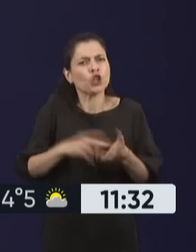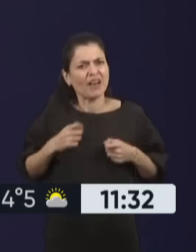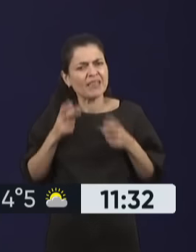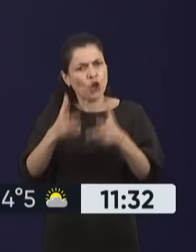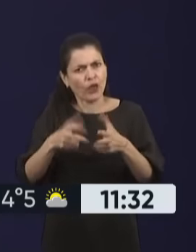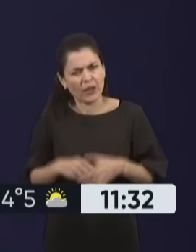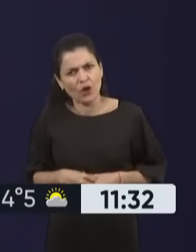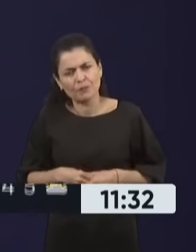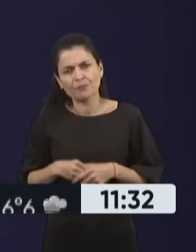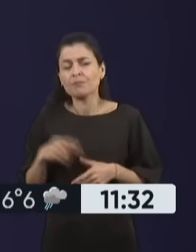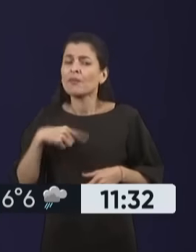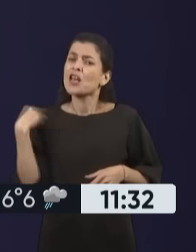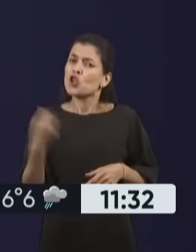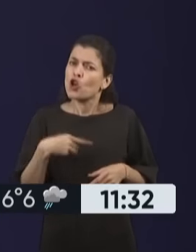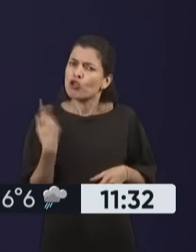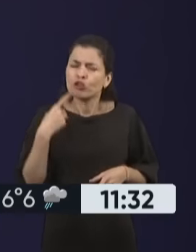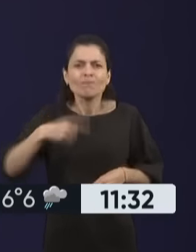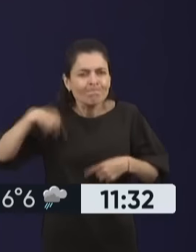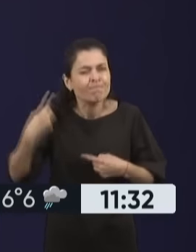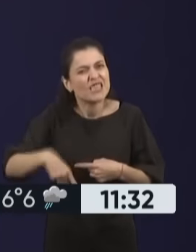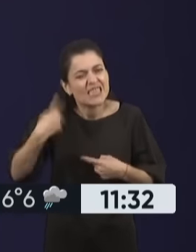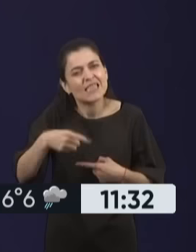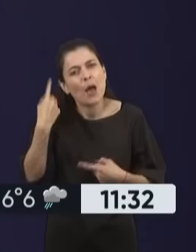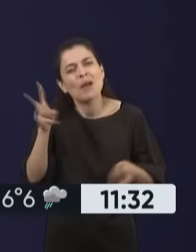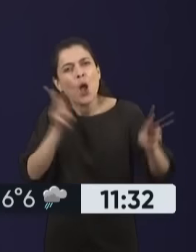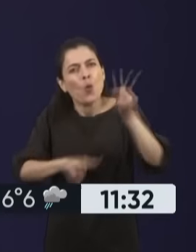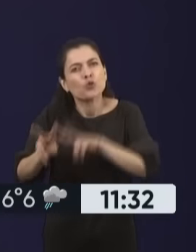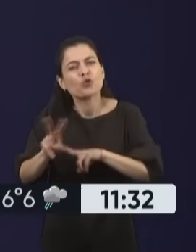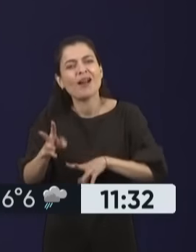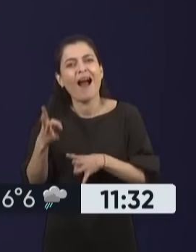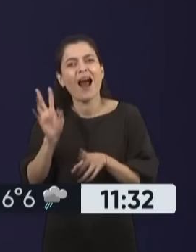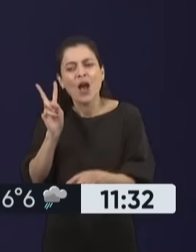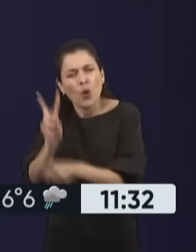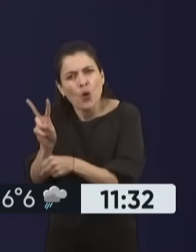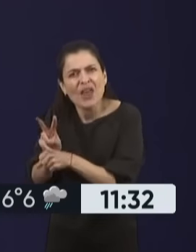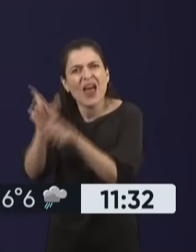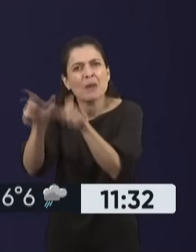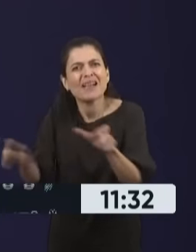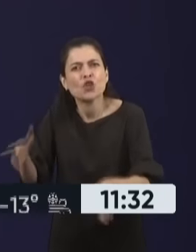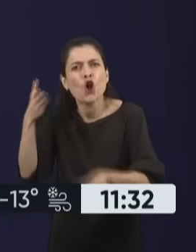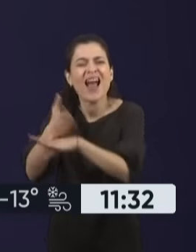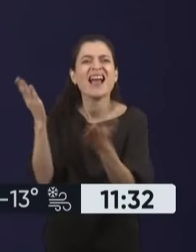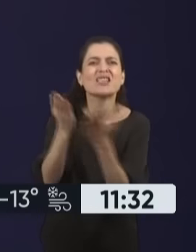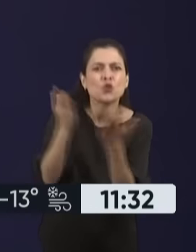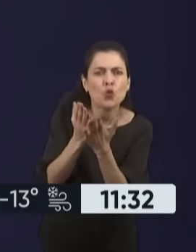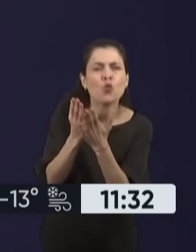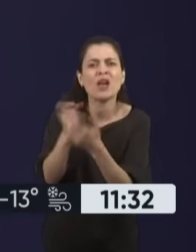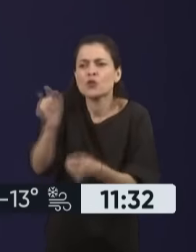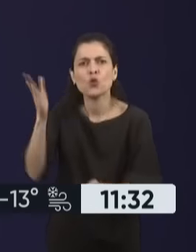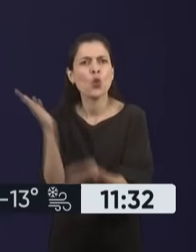eh Nosotros siempre vamos a defender a los alumnos a su derecho a educarse y a su derecho a